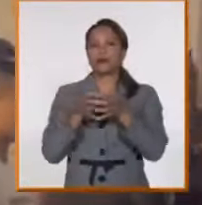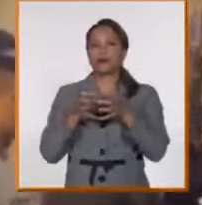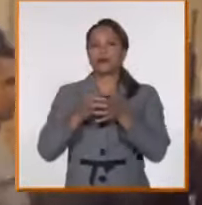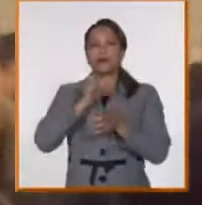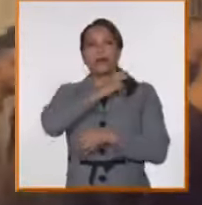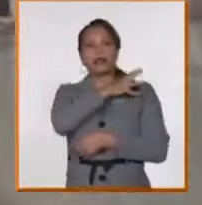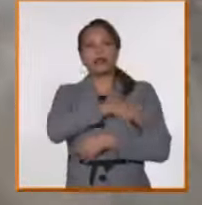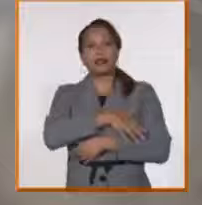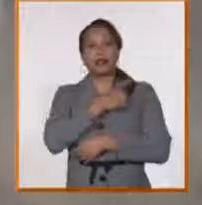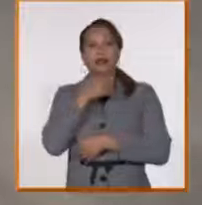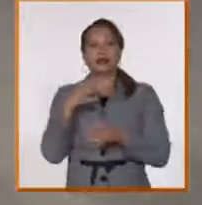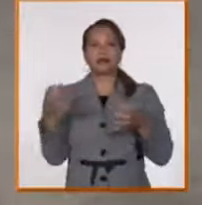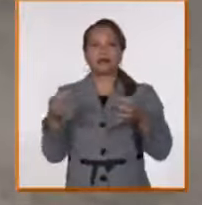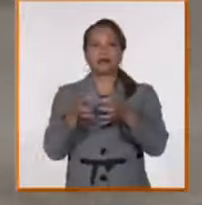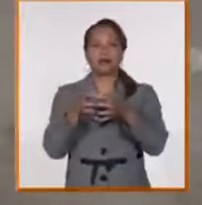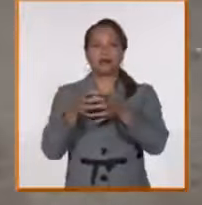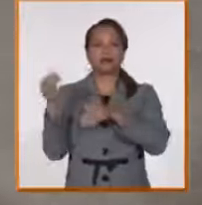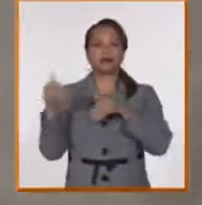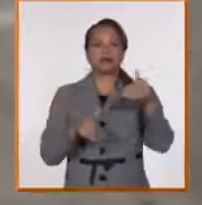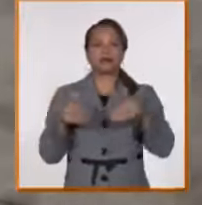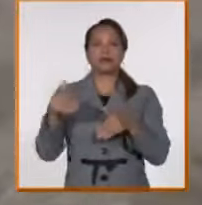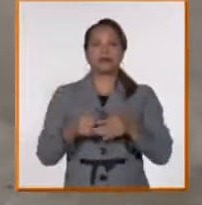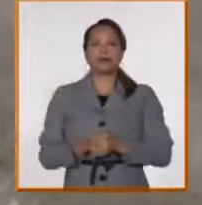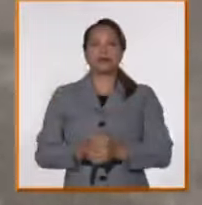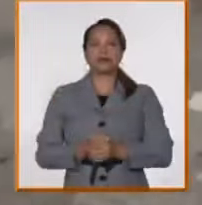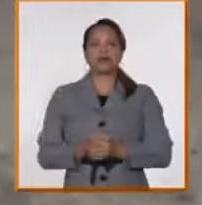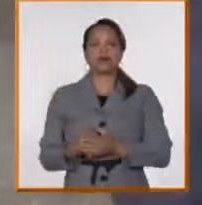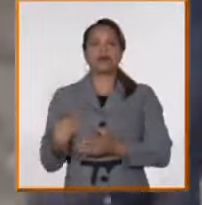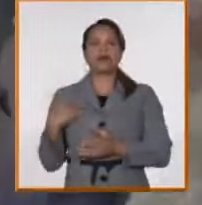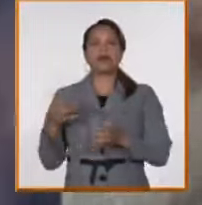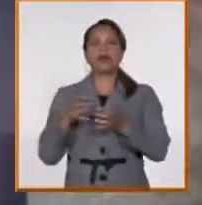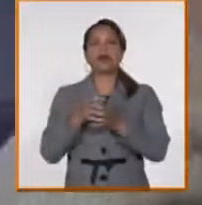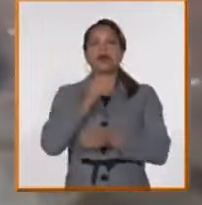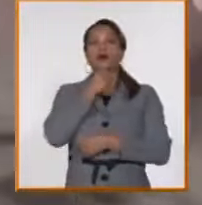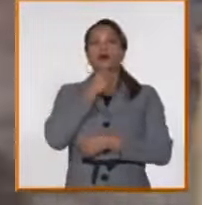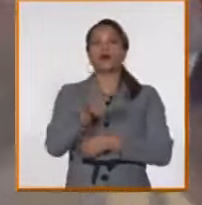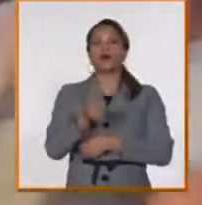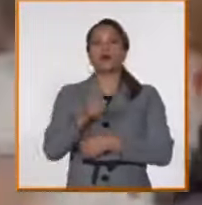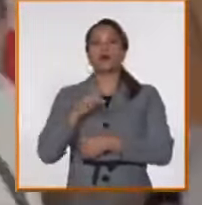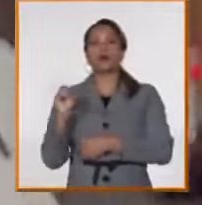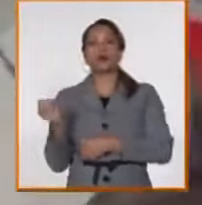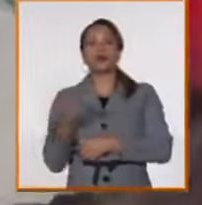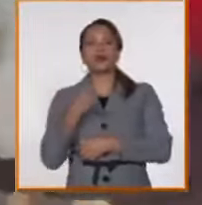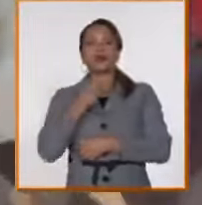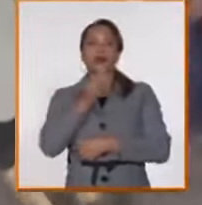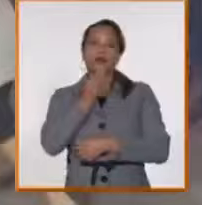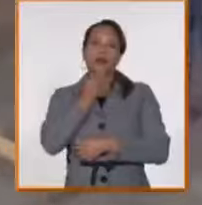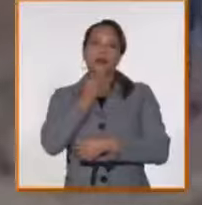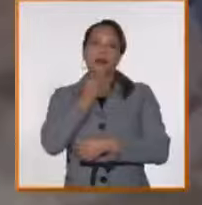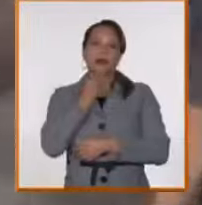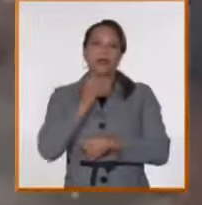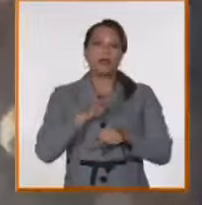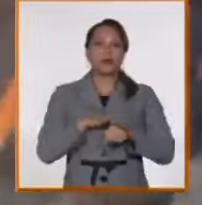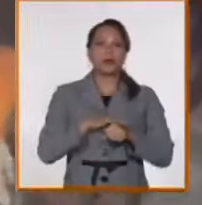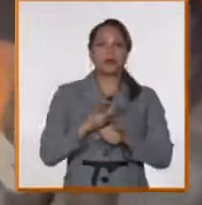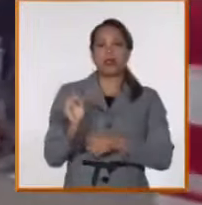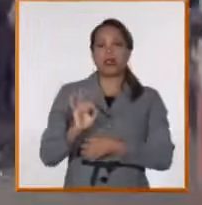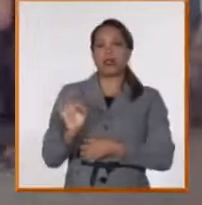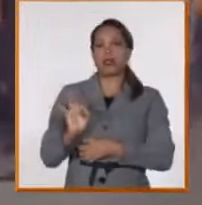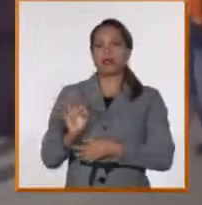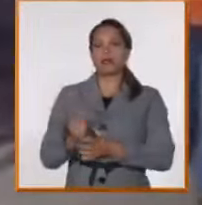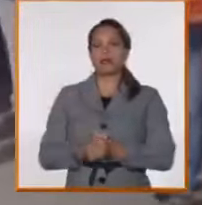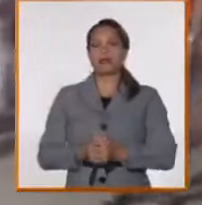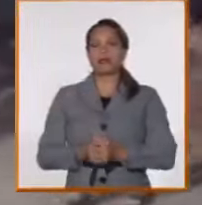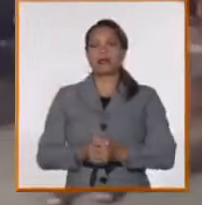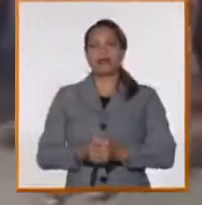opera en el enclave pero la jihad islámica acusó a Israel de mentir y querer eludir la responsabilidad por